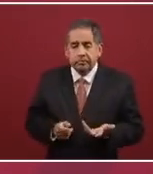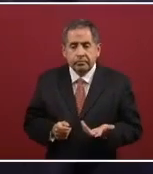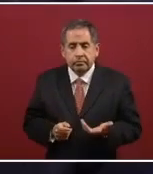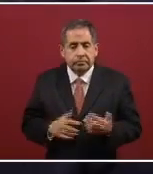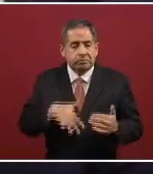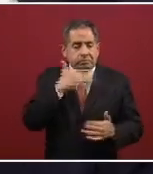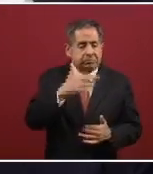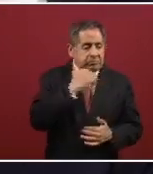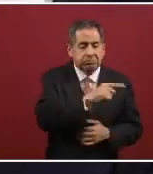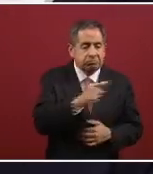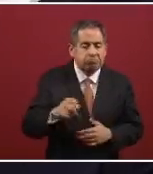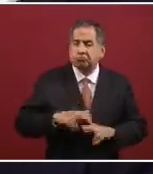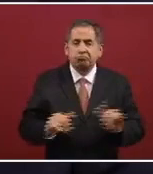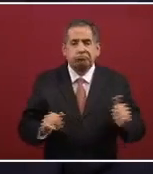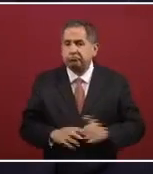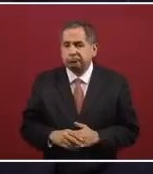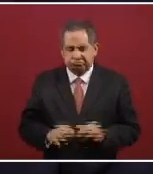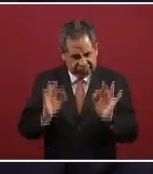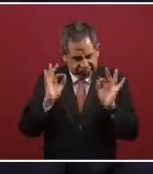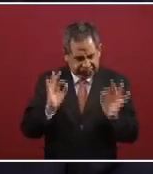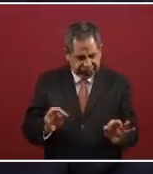de corrupción,